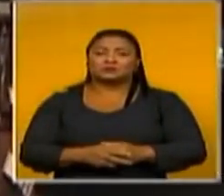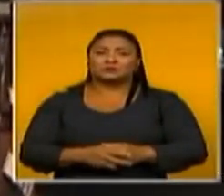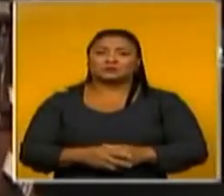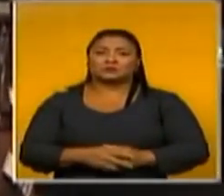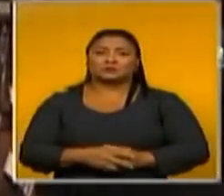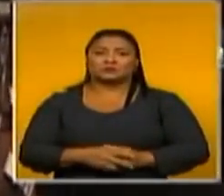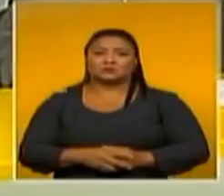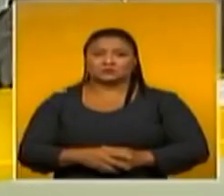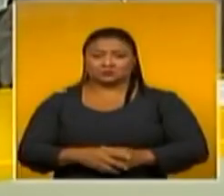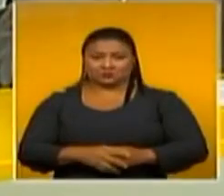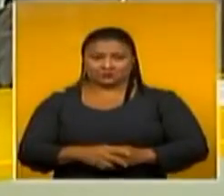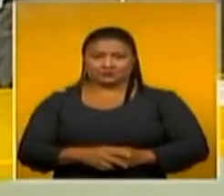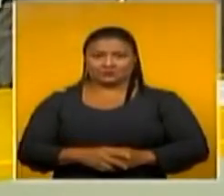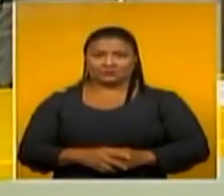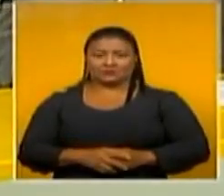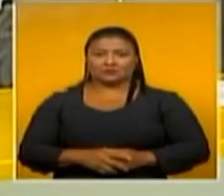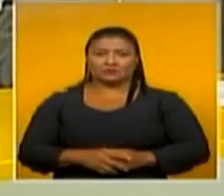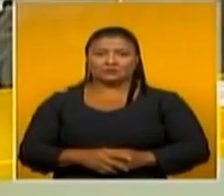1.